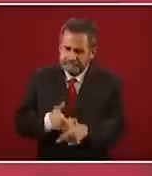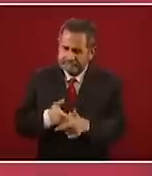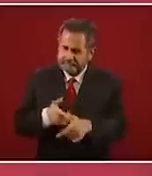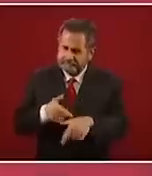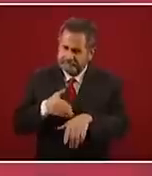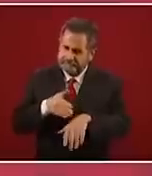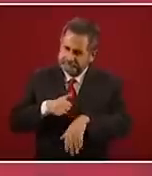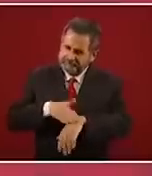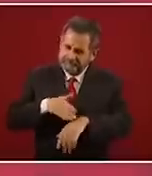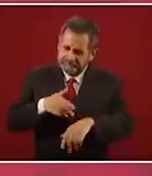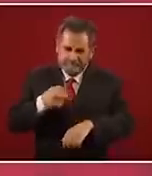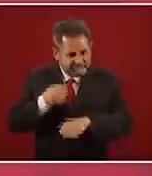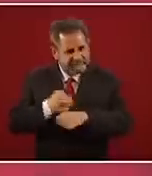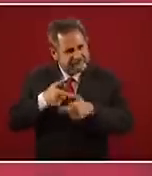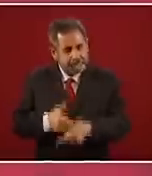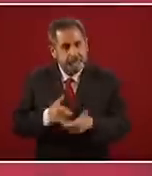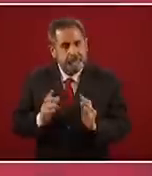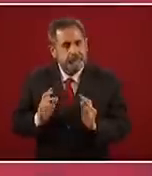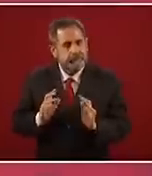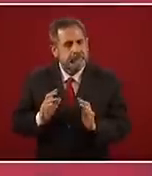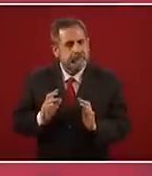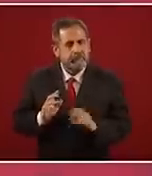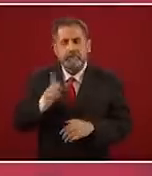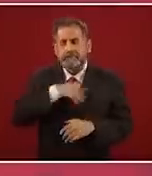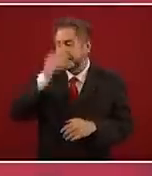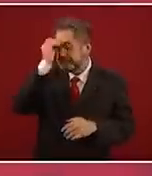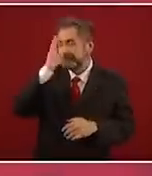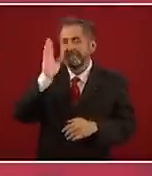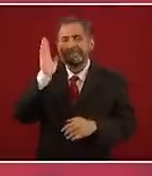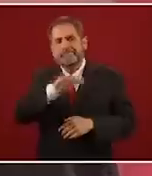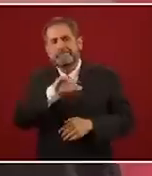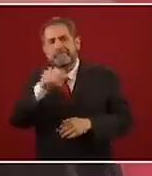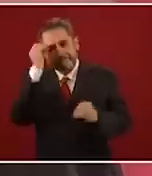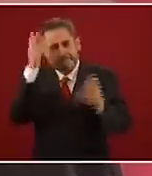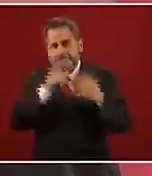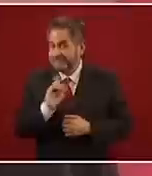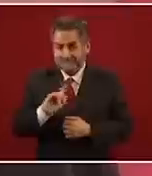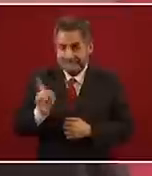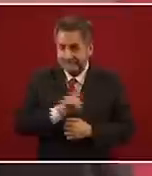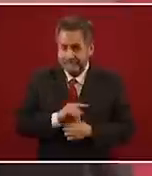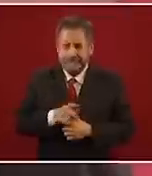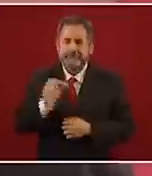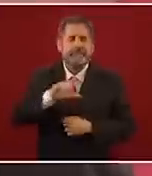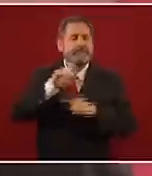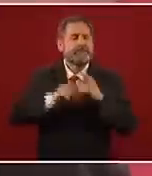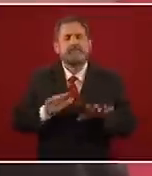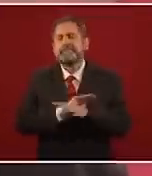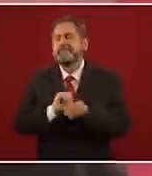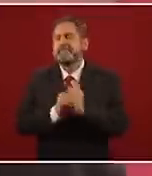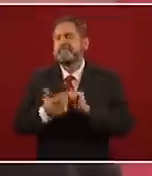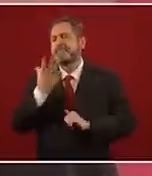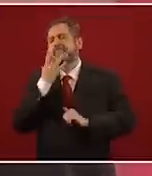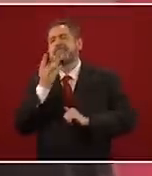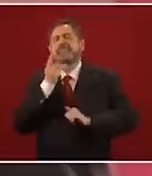que no es que se nos va a pasar, que se me va a quitar y